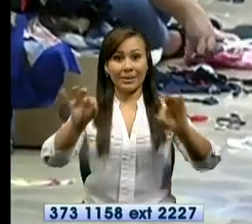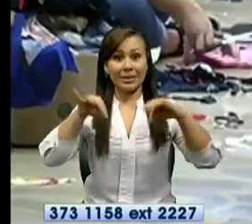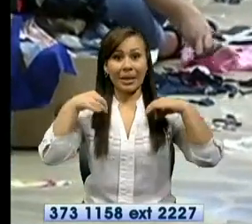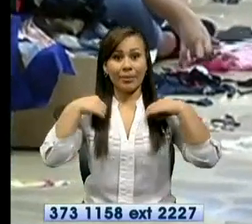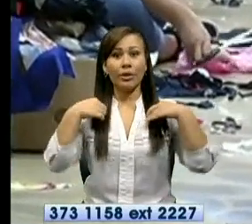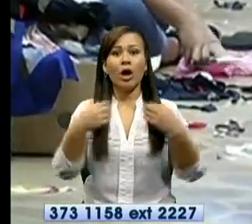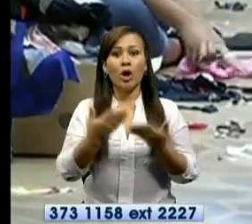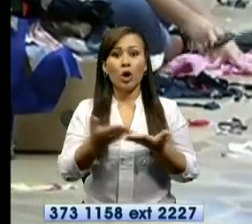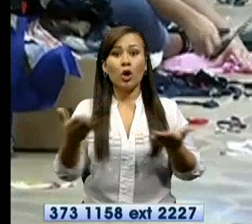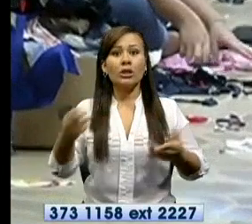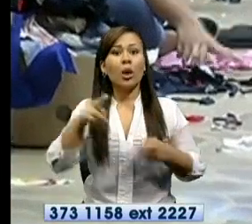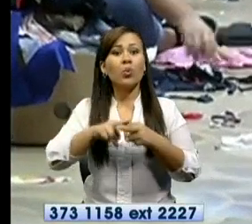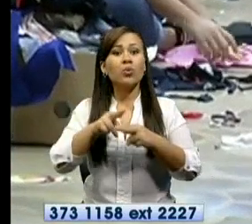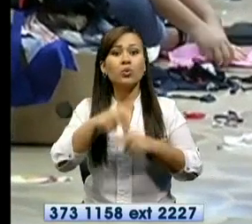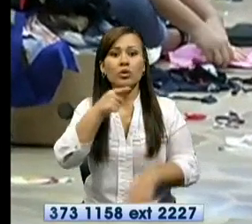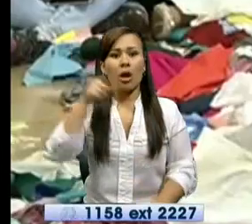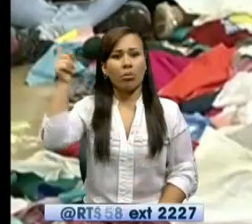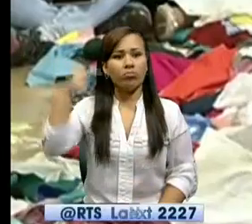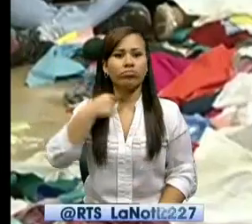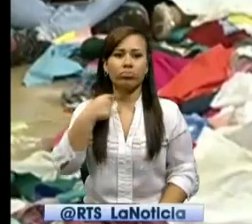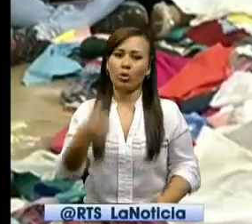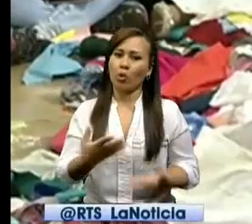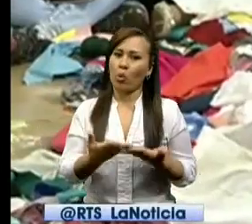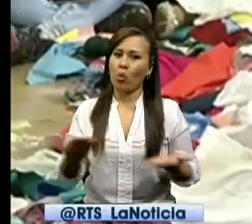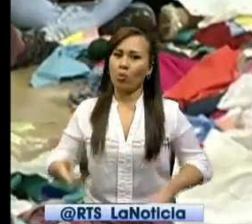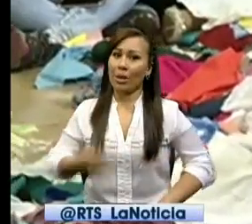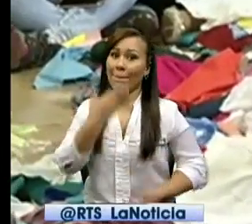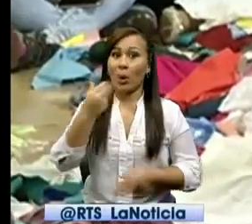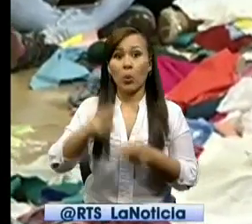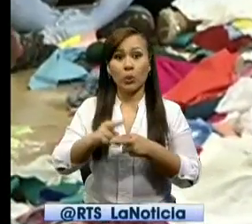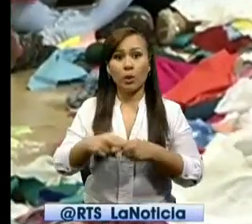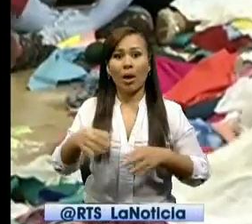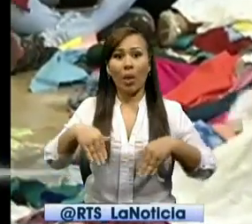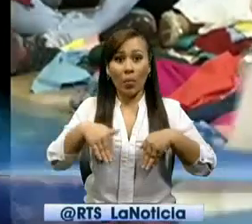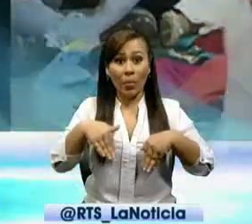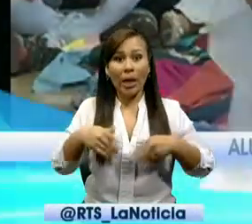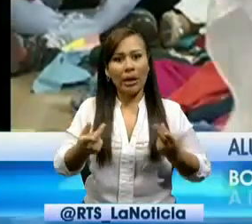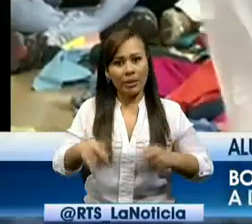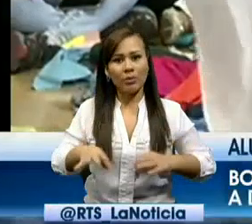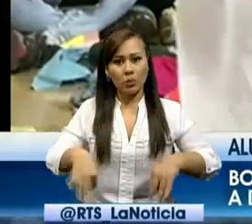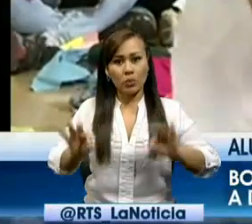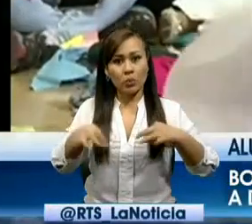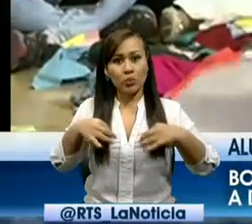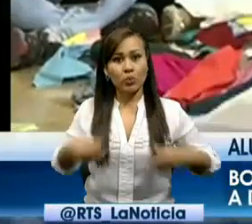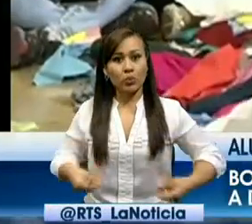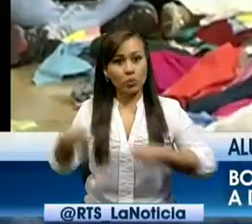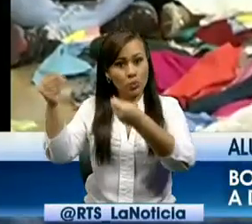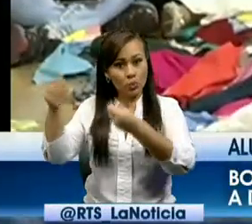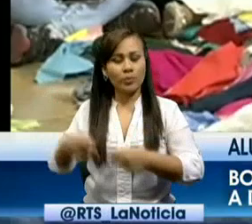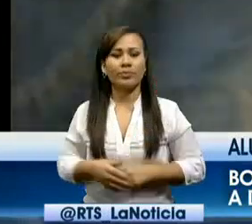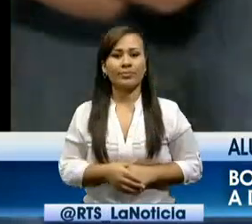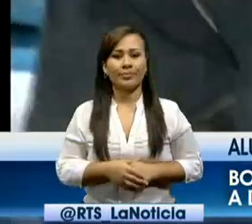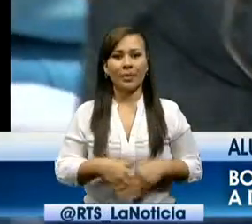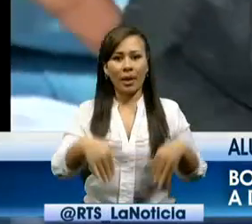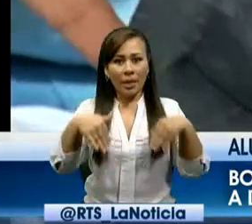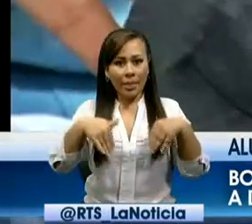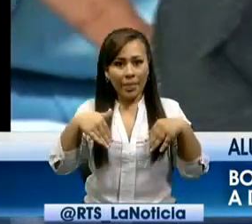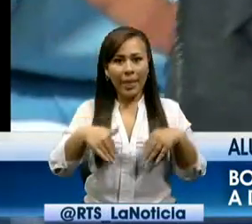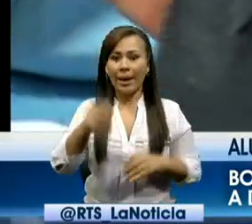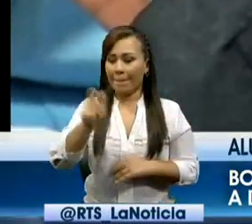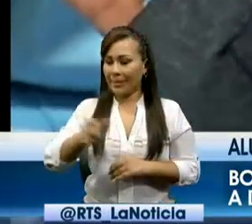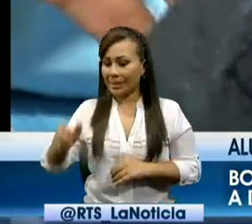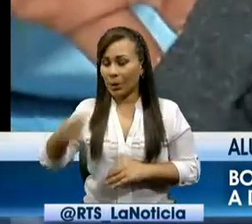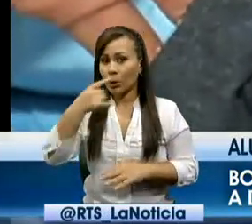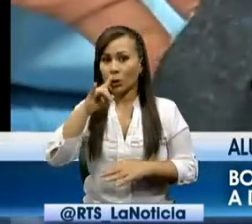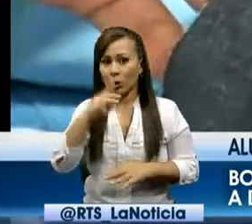prendas que sirvan para el uso de los damnificados e incluso sus mascotas. lo que queremos hacer es realizar botitas para